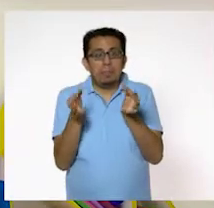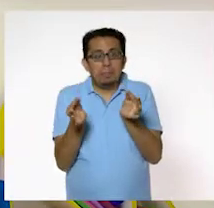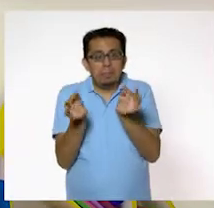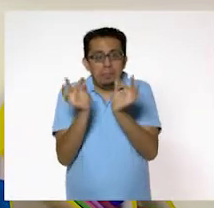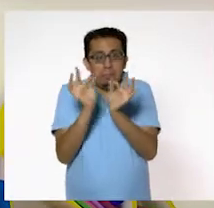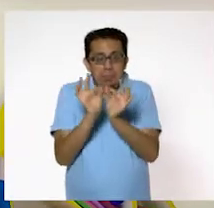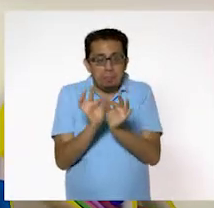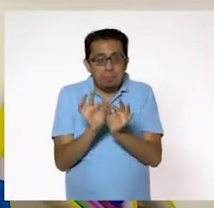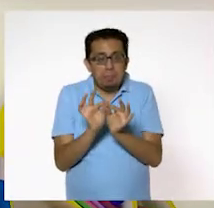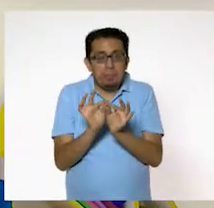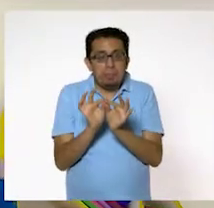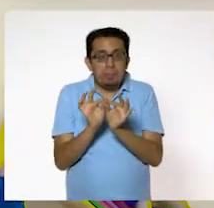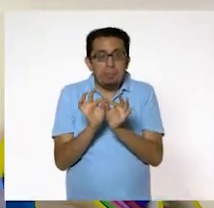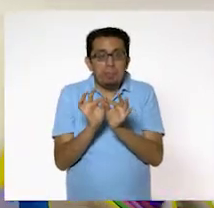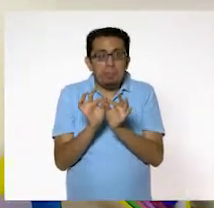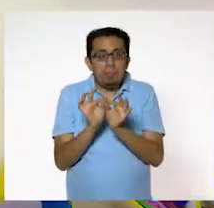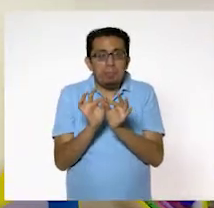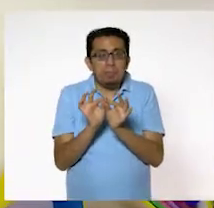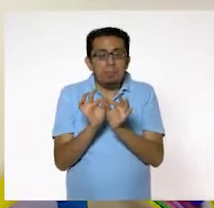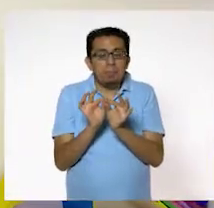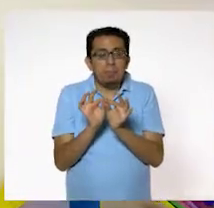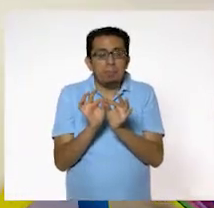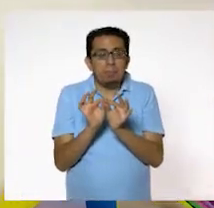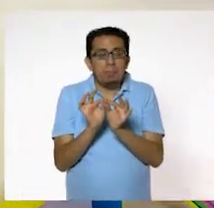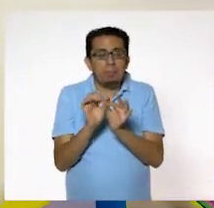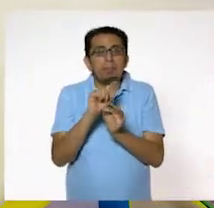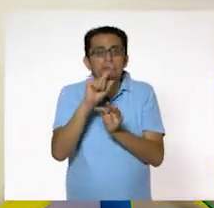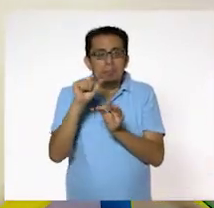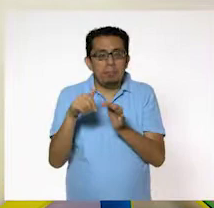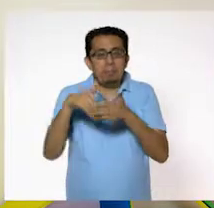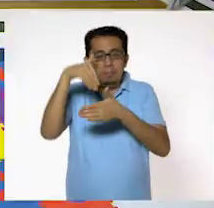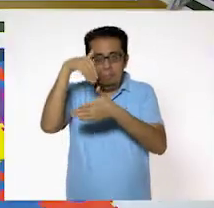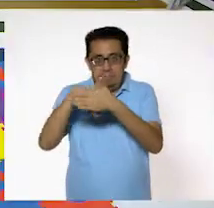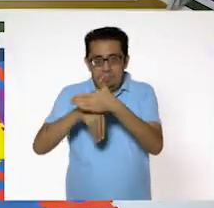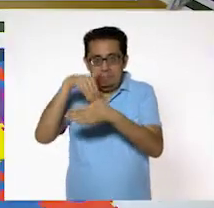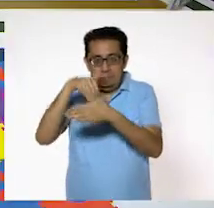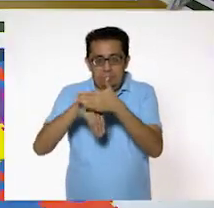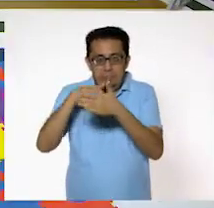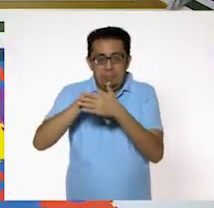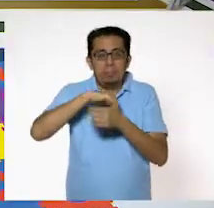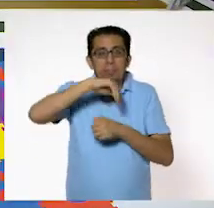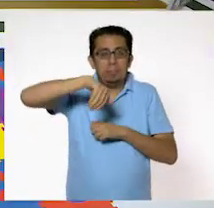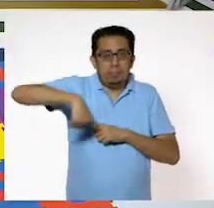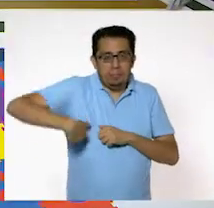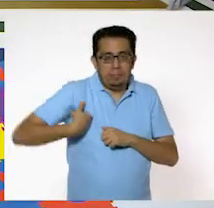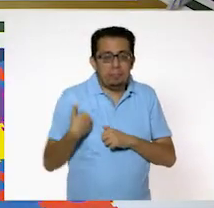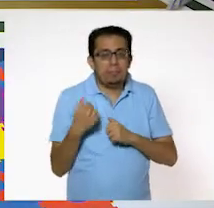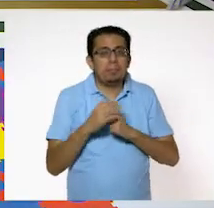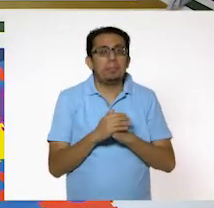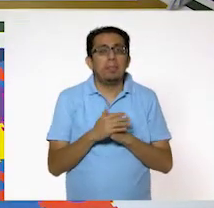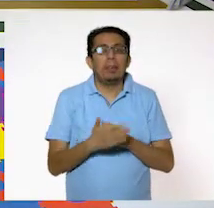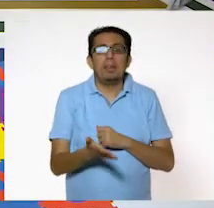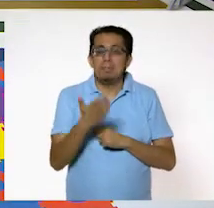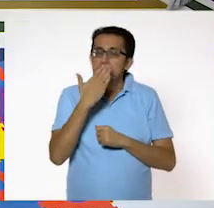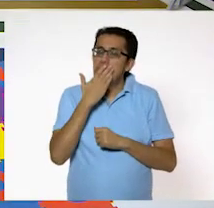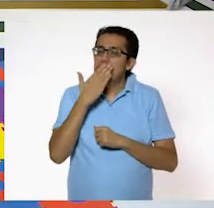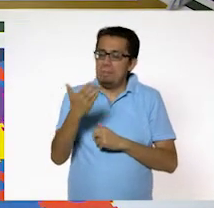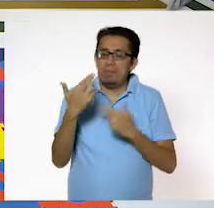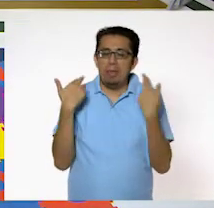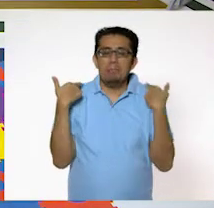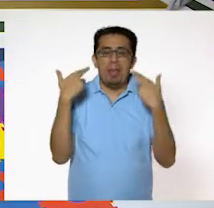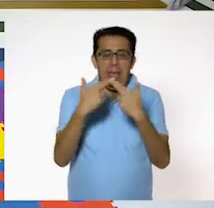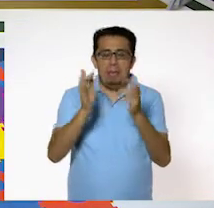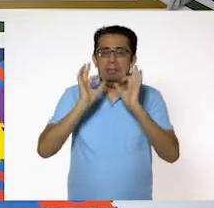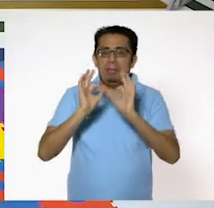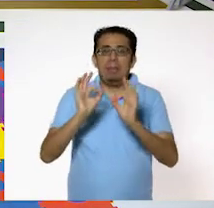orillitas. Exacto. Sí, y luego en la bolsita. Uh-huh. Ah, muy bien.